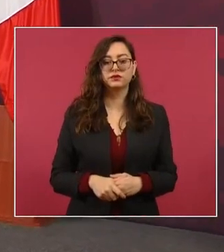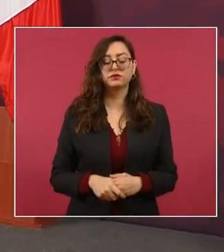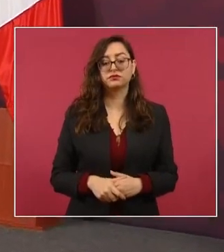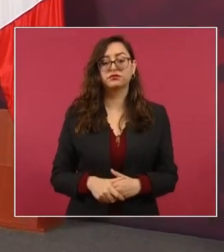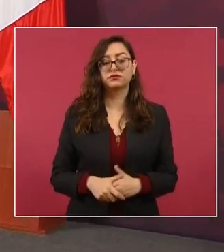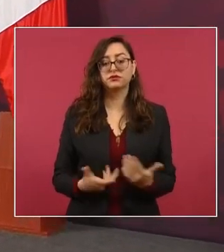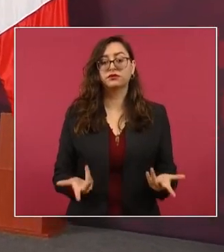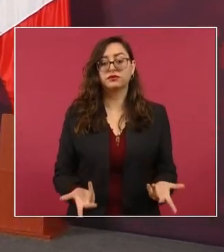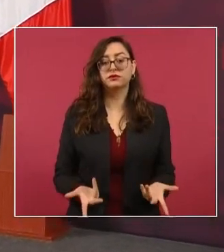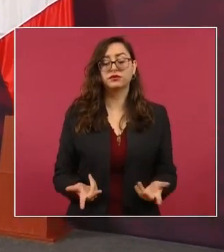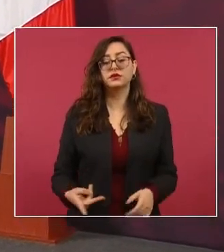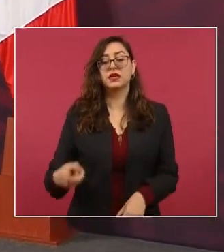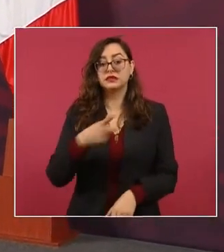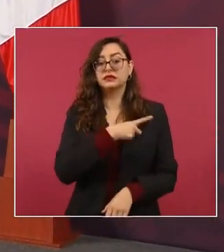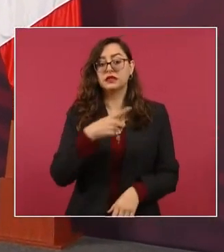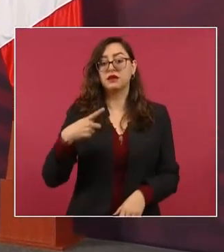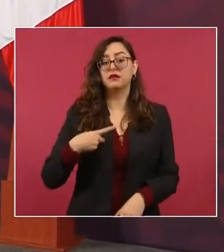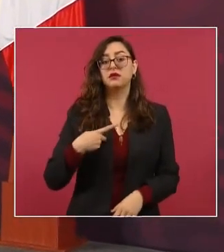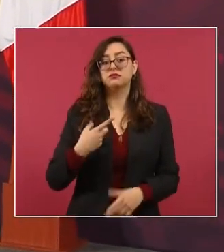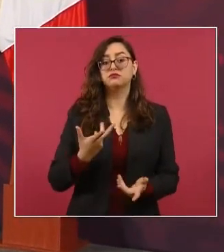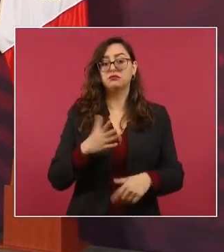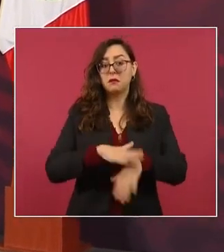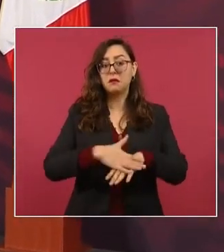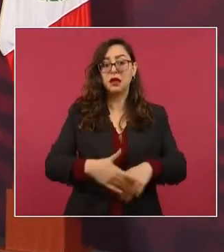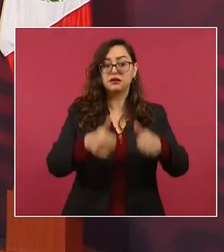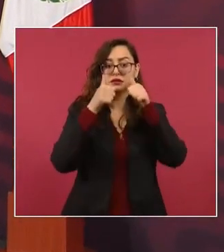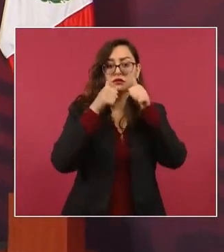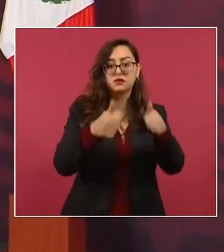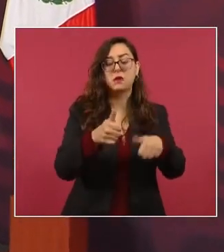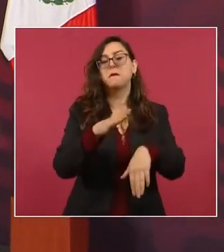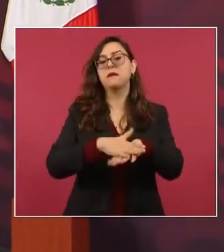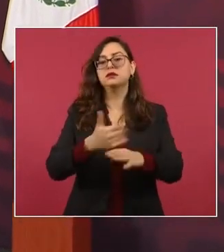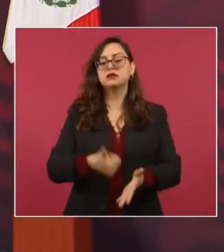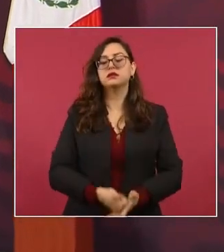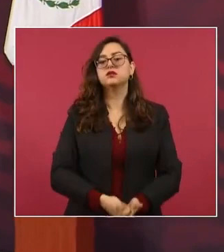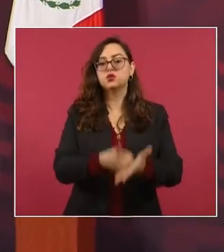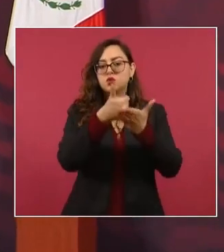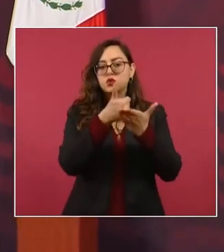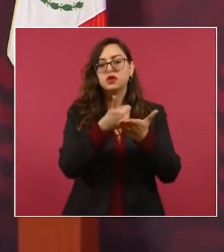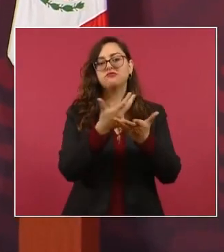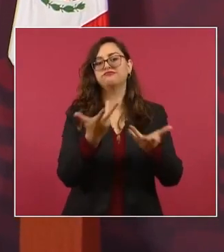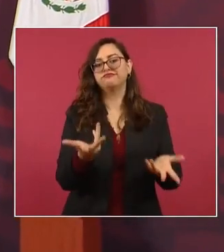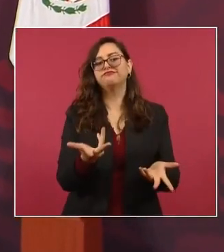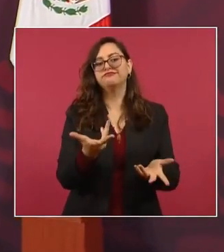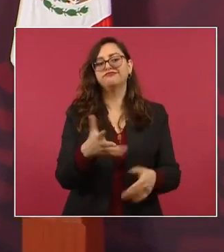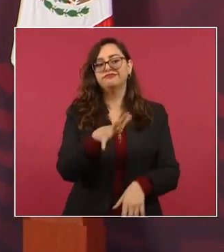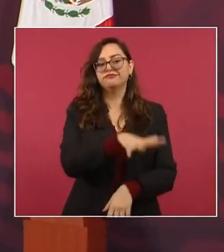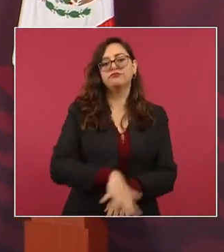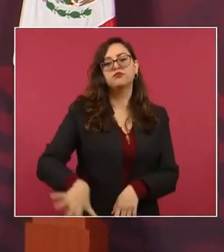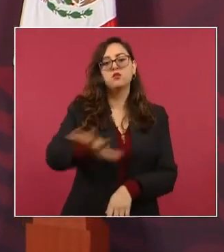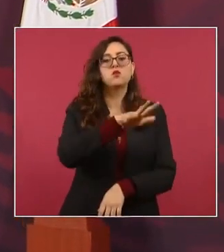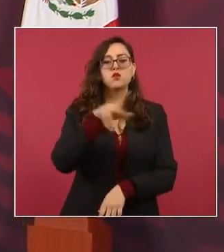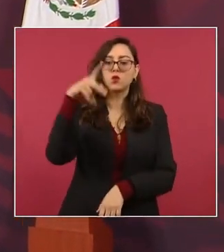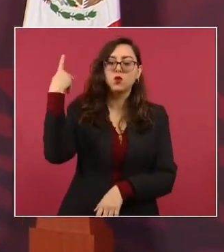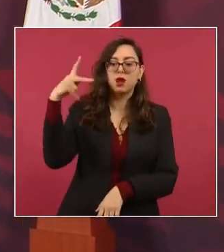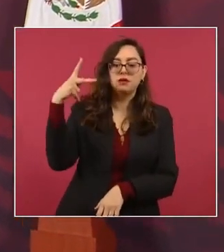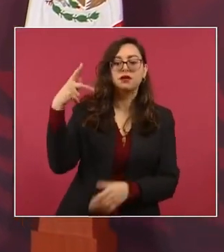ayudar mucho en Puebla. Insisto, es una ciudad muy bella.